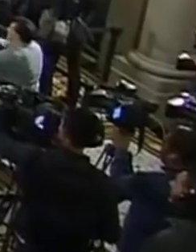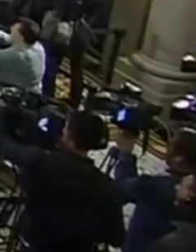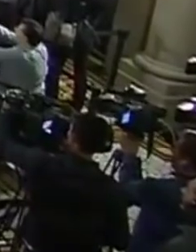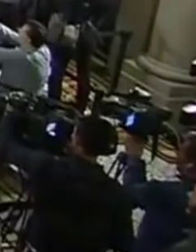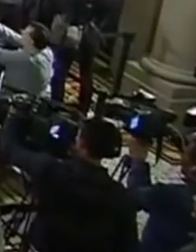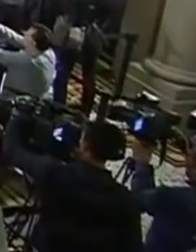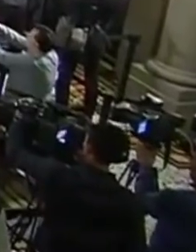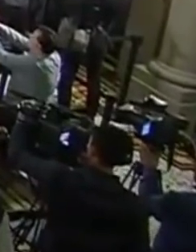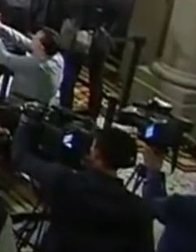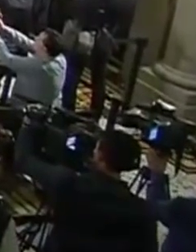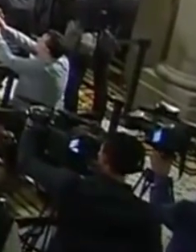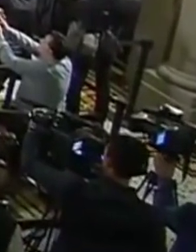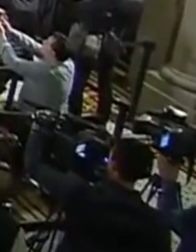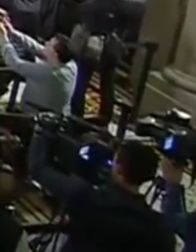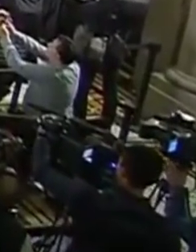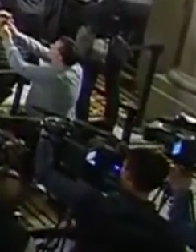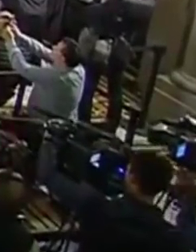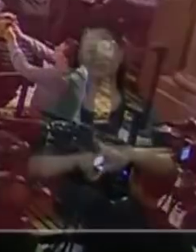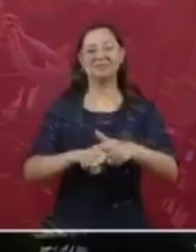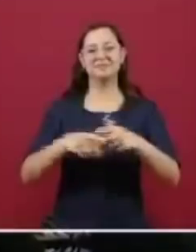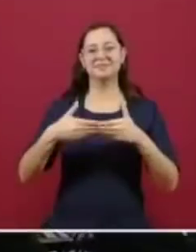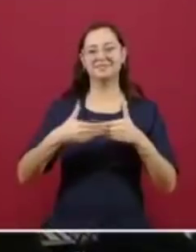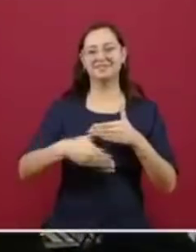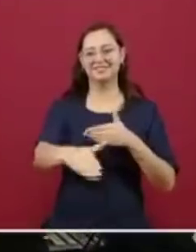Estamos iniciando la semana.